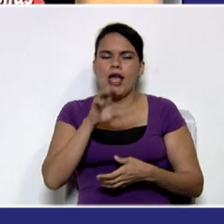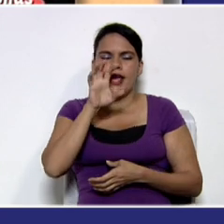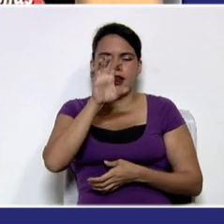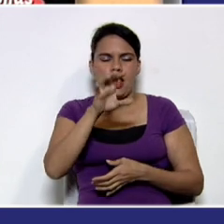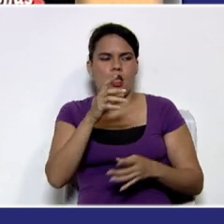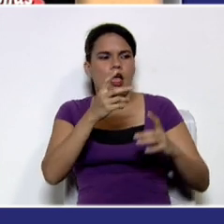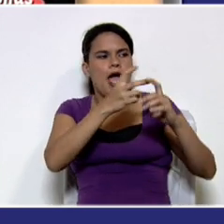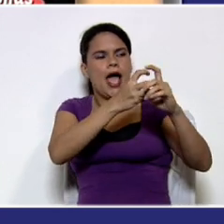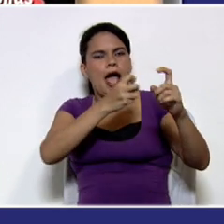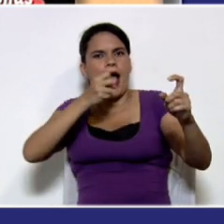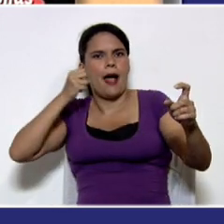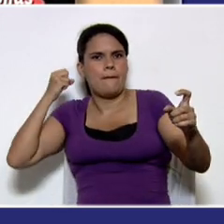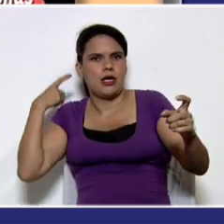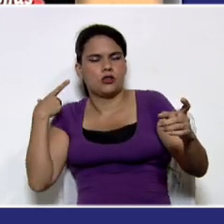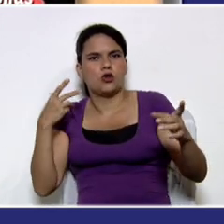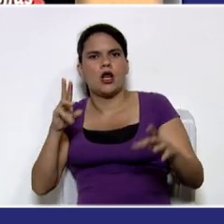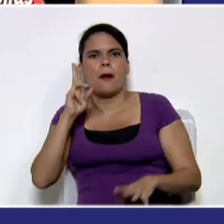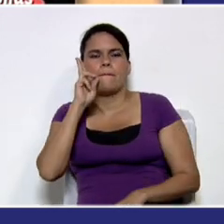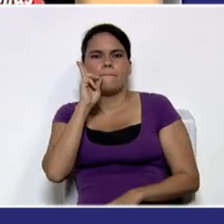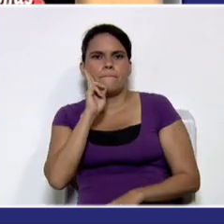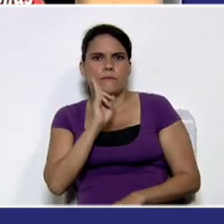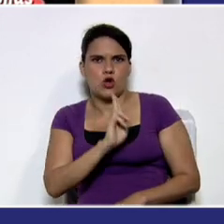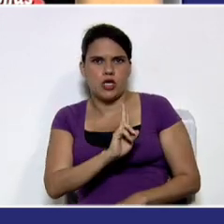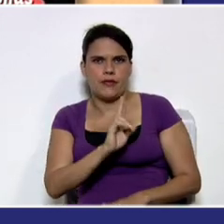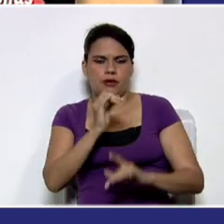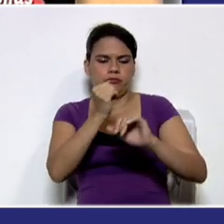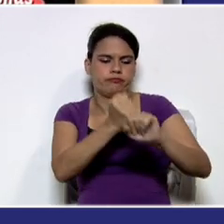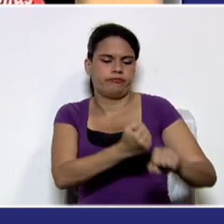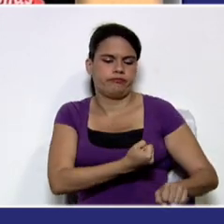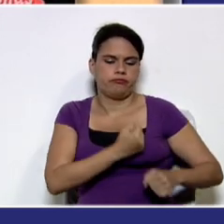Amazonas, Bolívar y del Tamacuro.